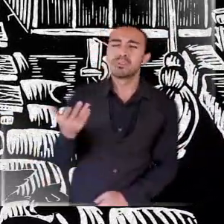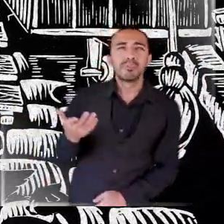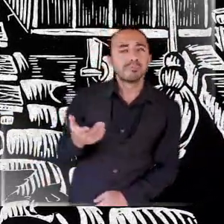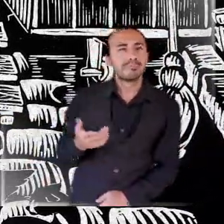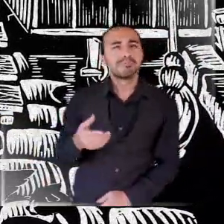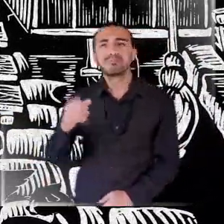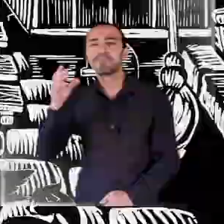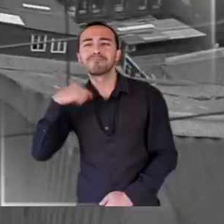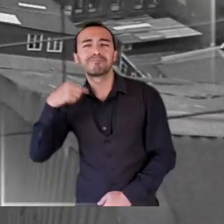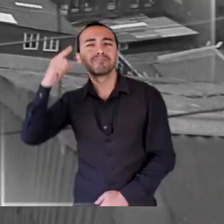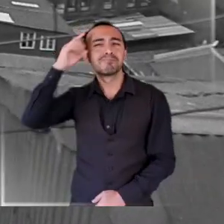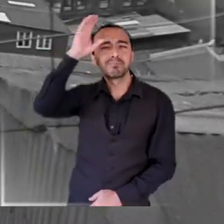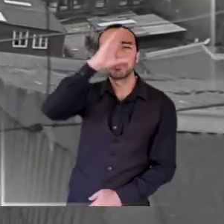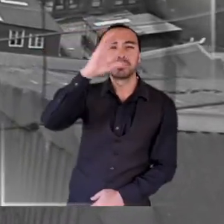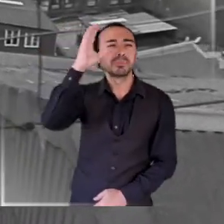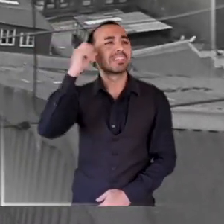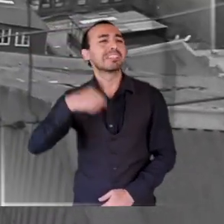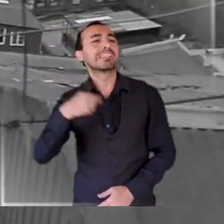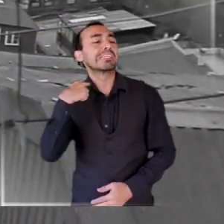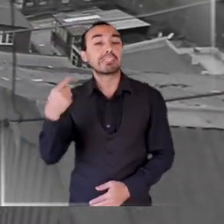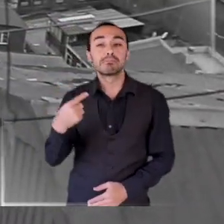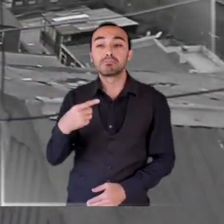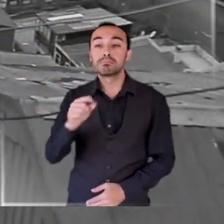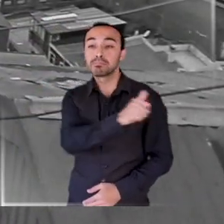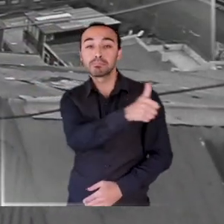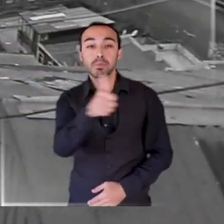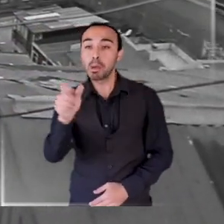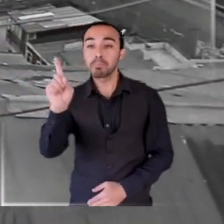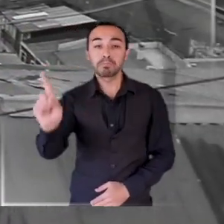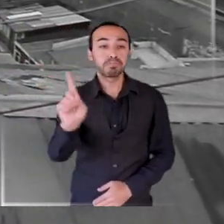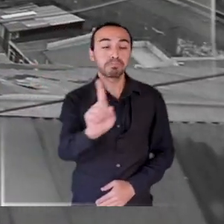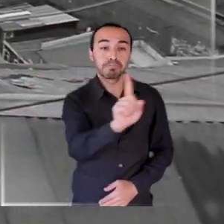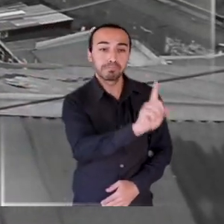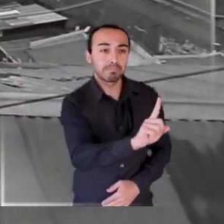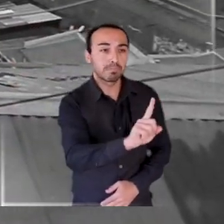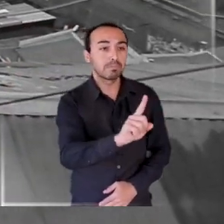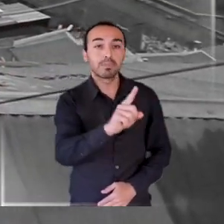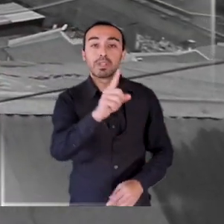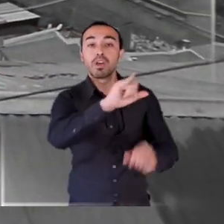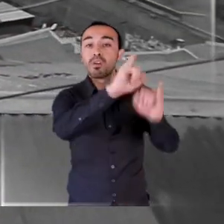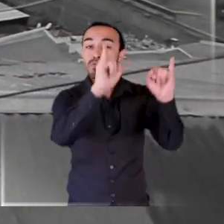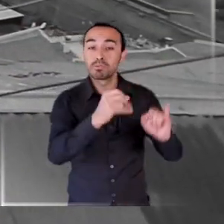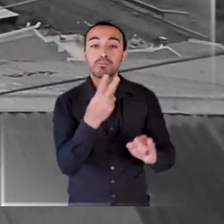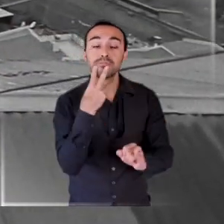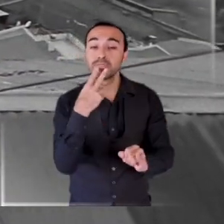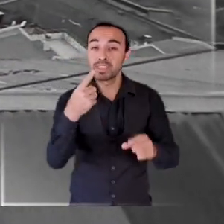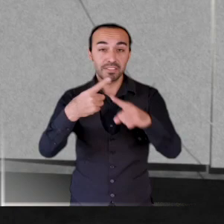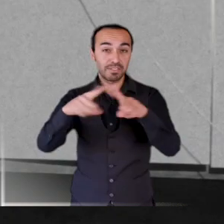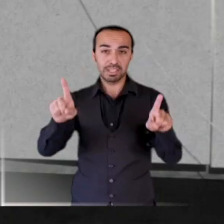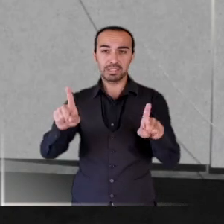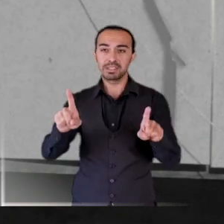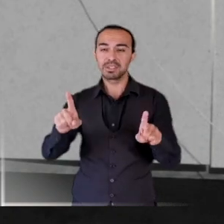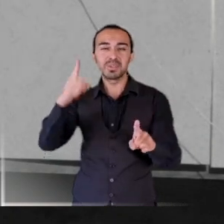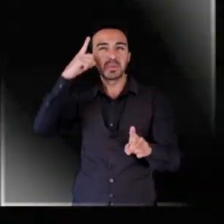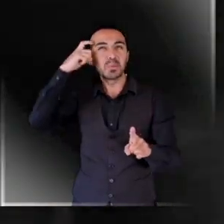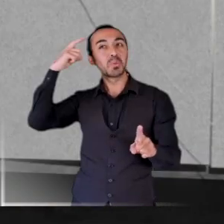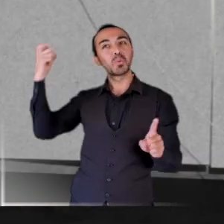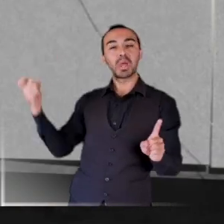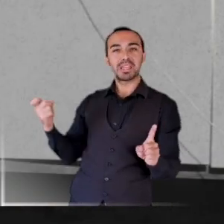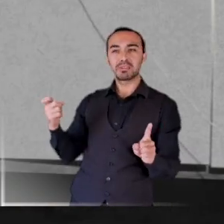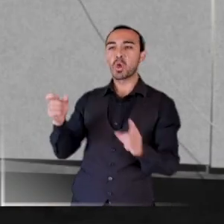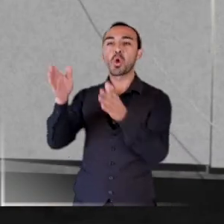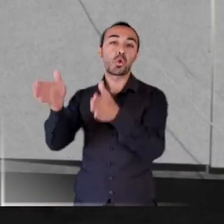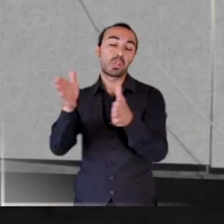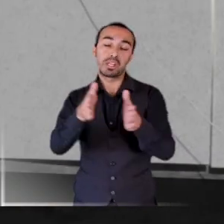¿Qué estoy buscando? Cada uno tiene su manera de vivir, su sueño de